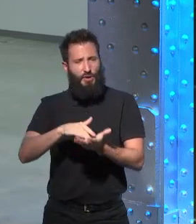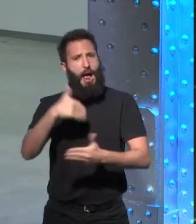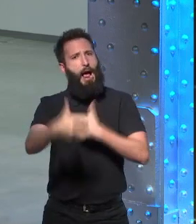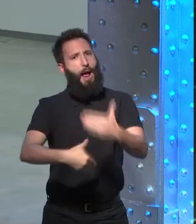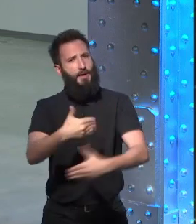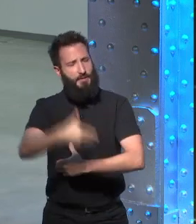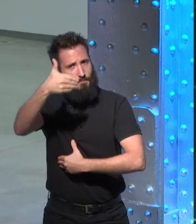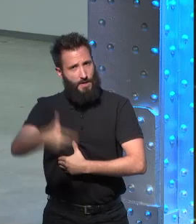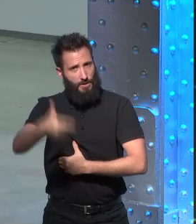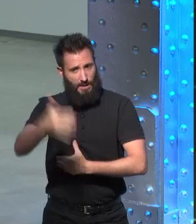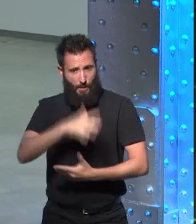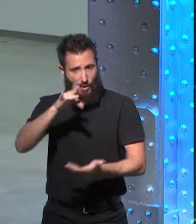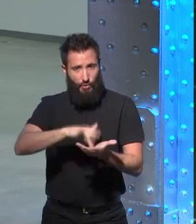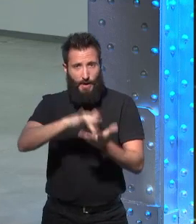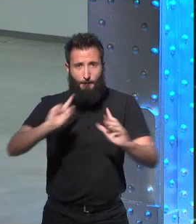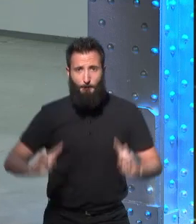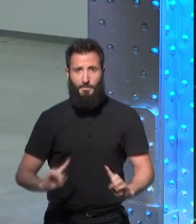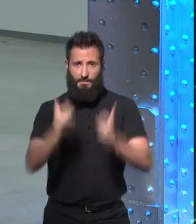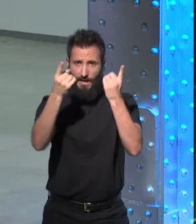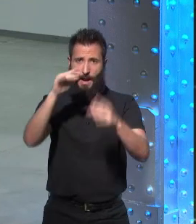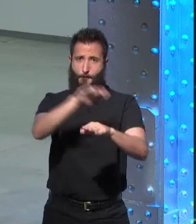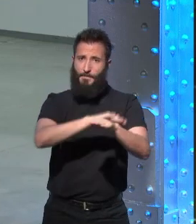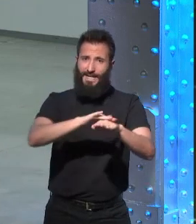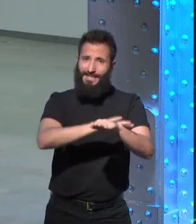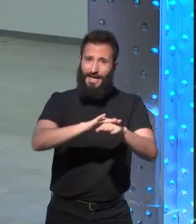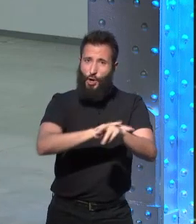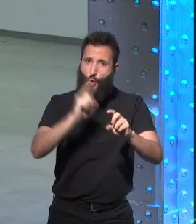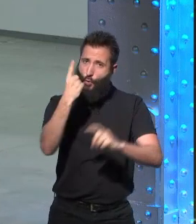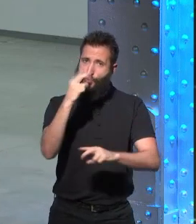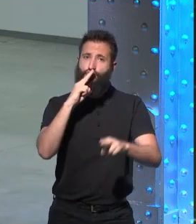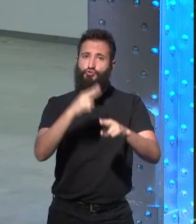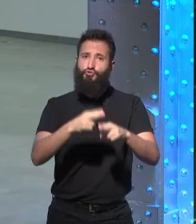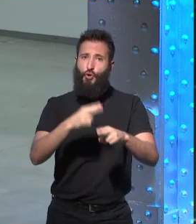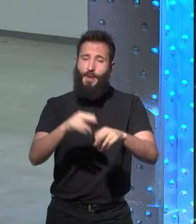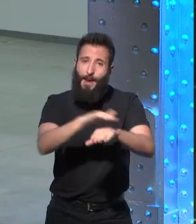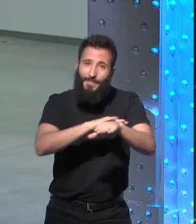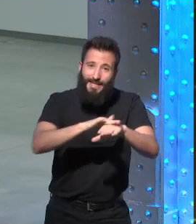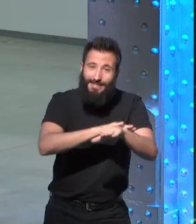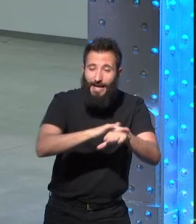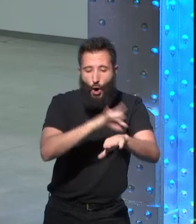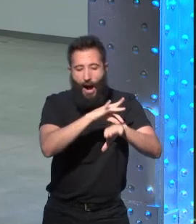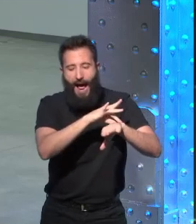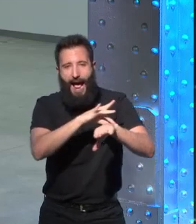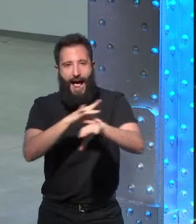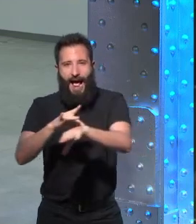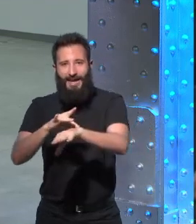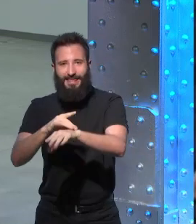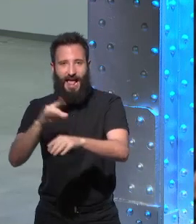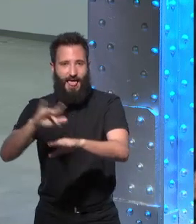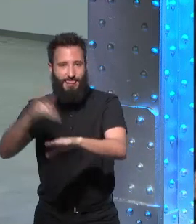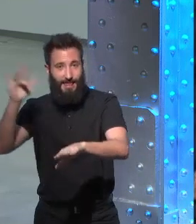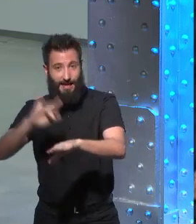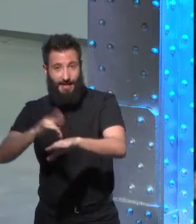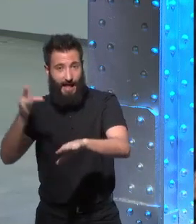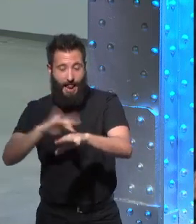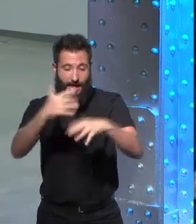y es que por primera vez tenemos un ministerio que se llama Ministerio, entre otras cosas, de Agenda Digital. Industria,